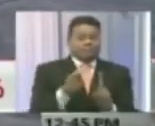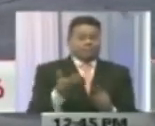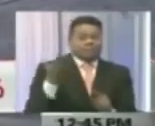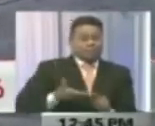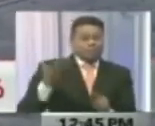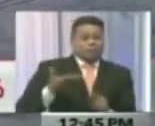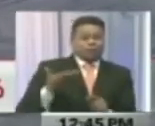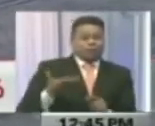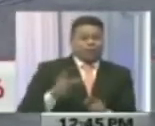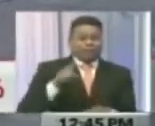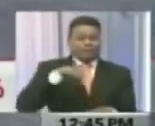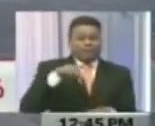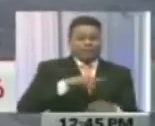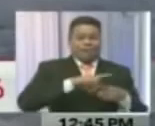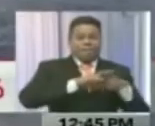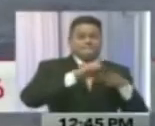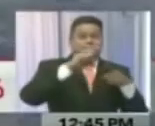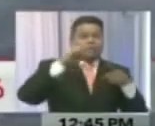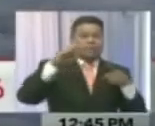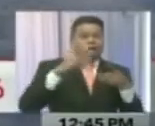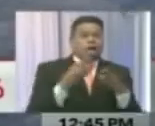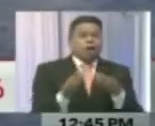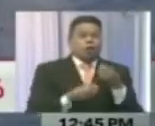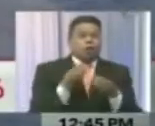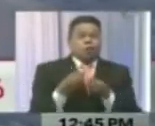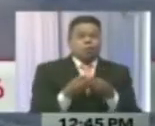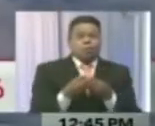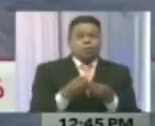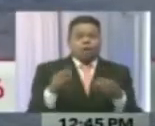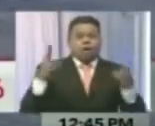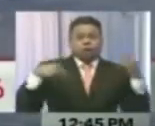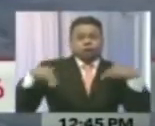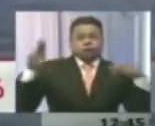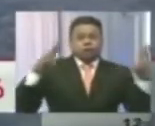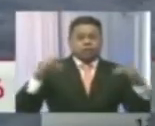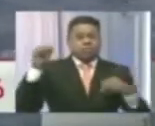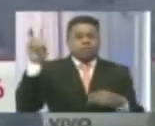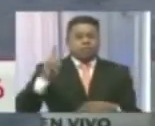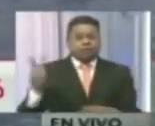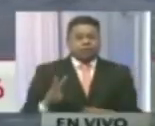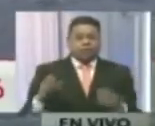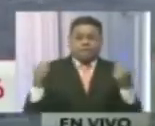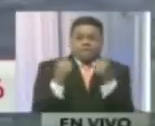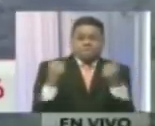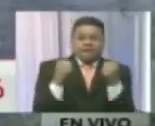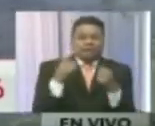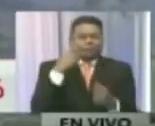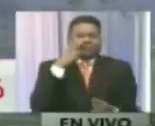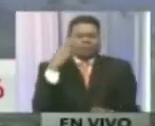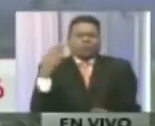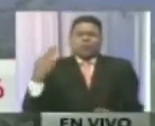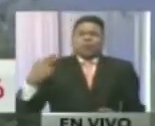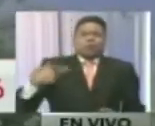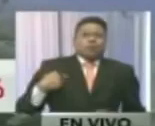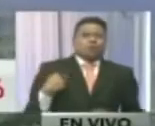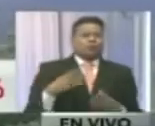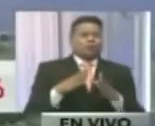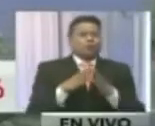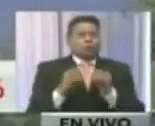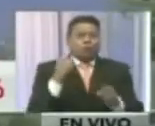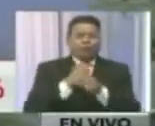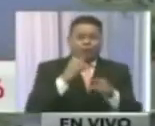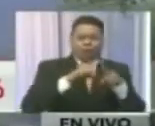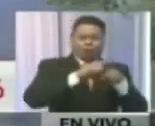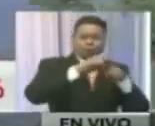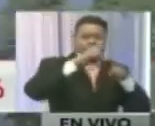nos posiciona como un ente en el turismo nacional e internacional. Mérida se debe sentir orgullosa de esta obra, que